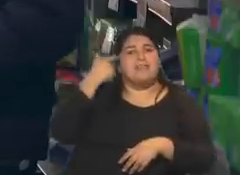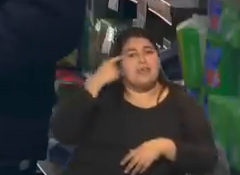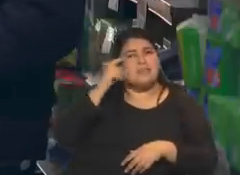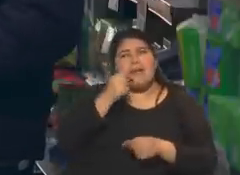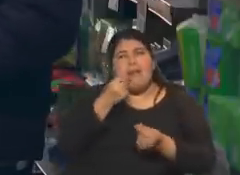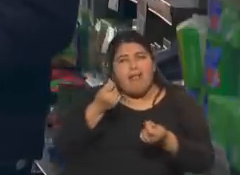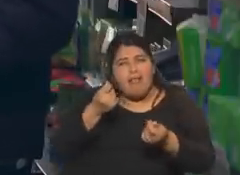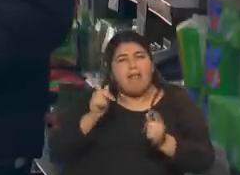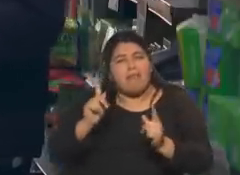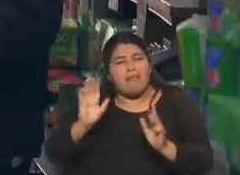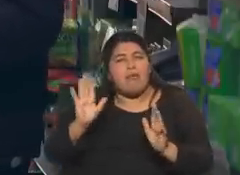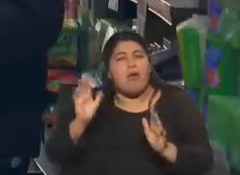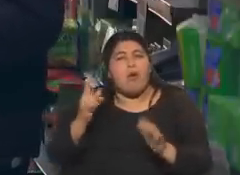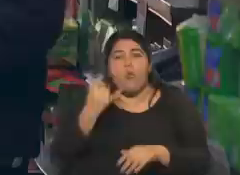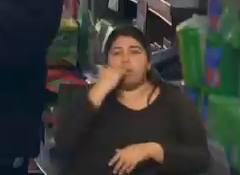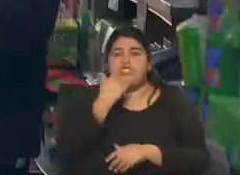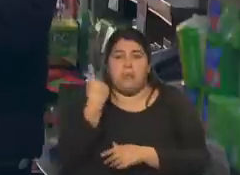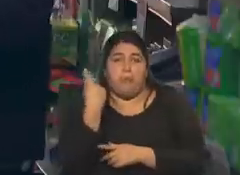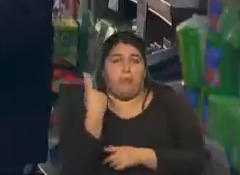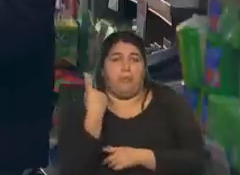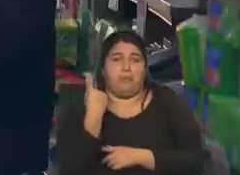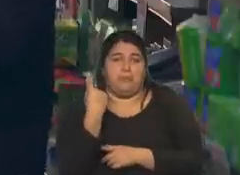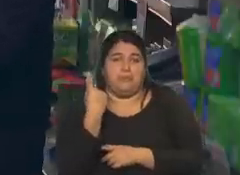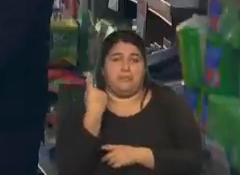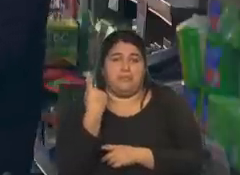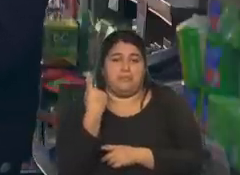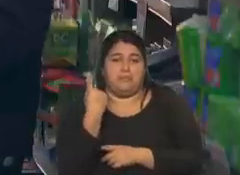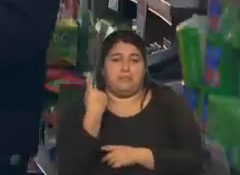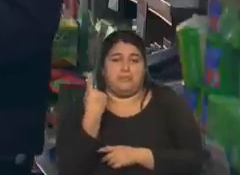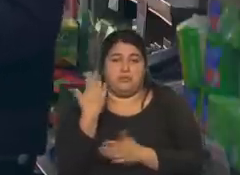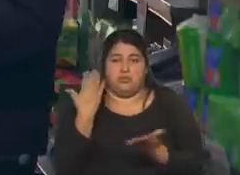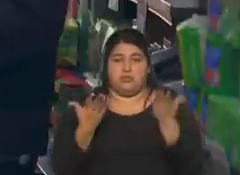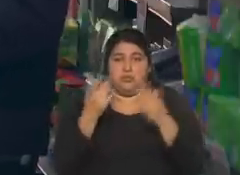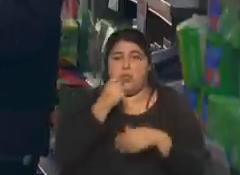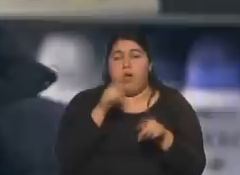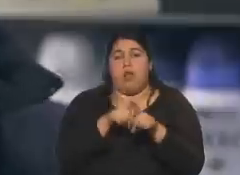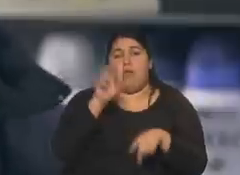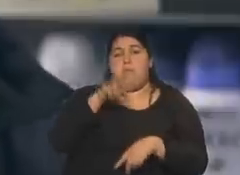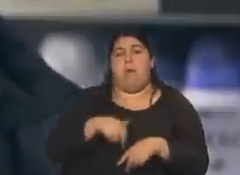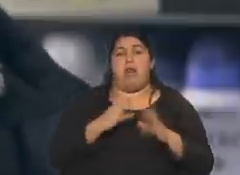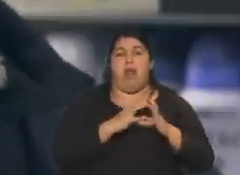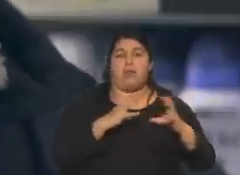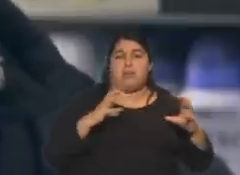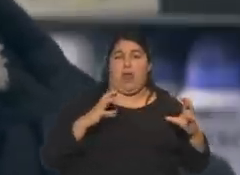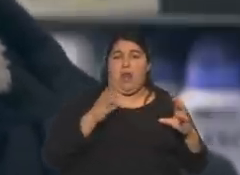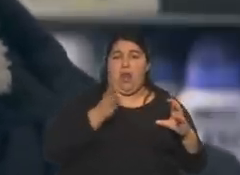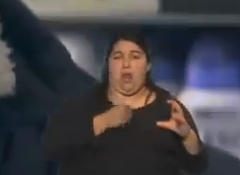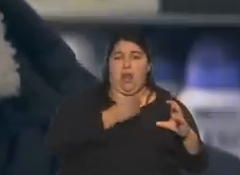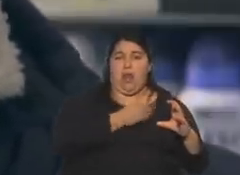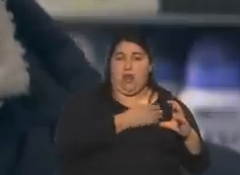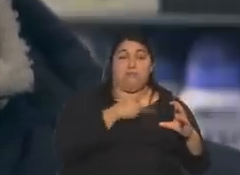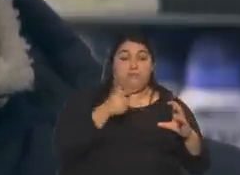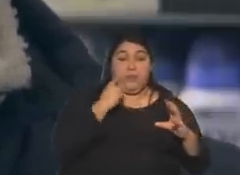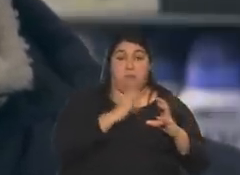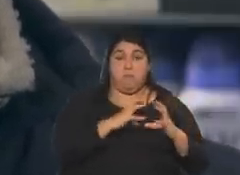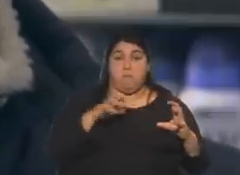hoy tengo un solo gusto de esa yerba. Entonces, uno vuelve al ejemplo del pan lactal. Que tal vez ese pan